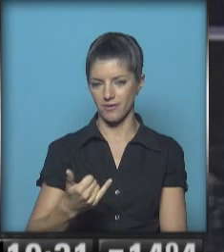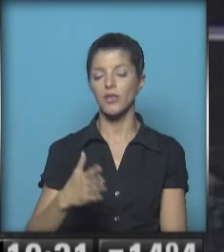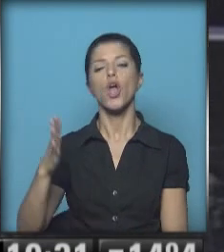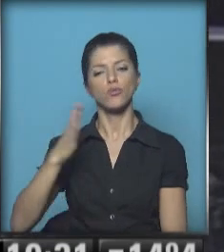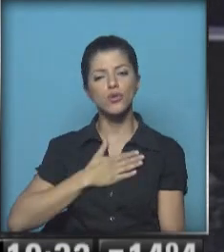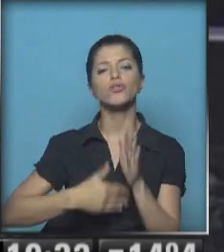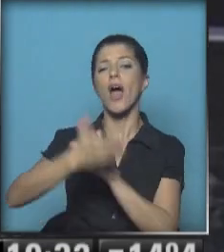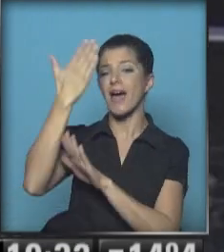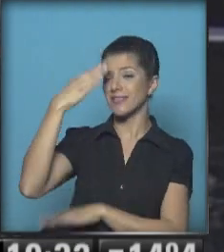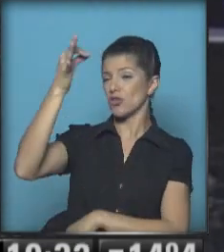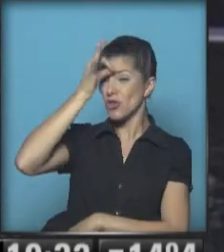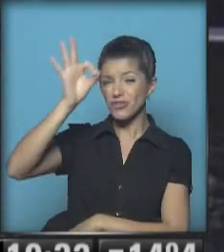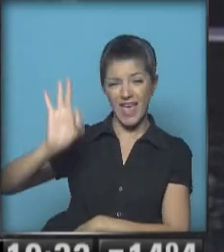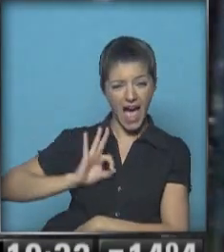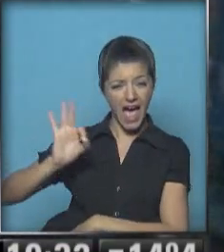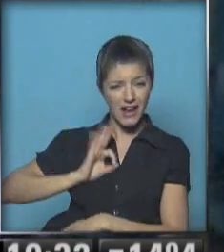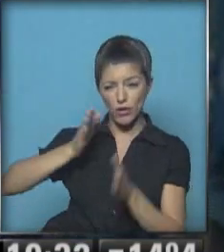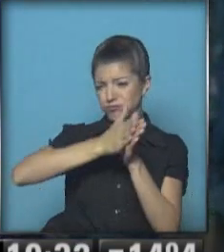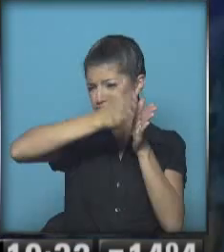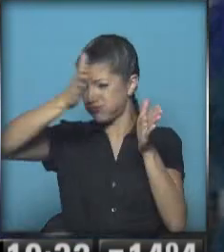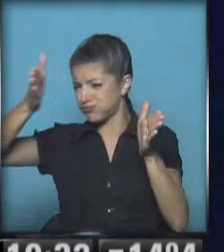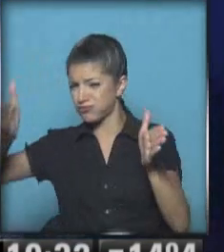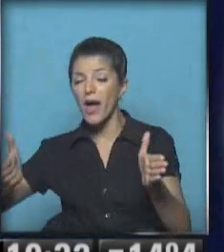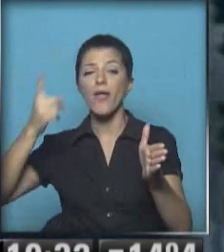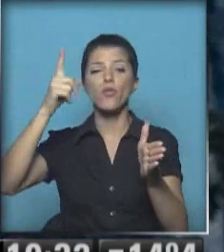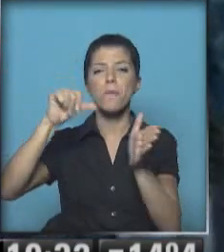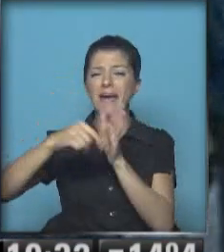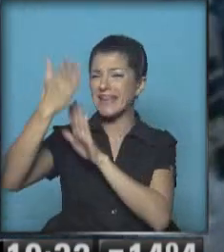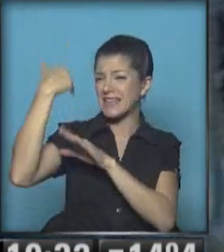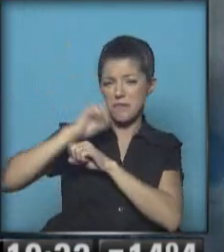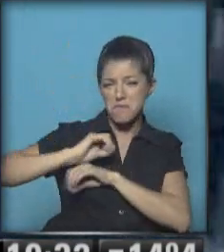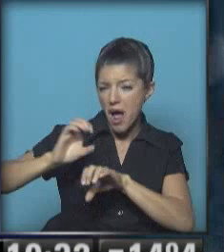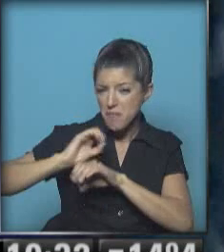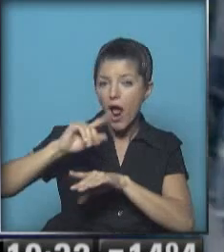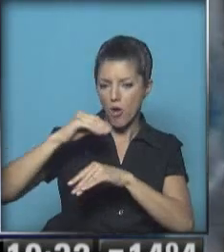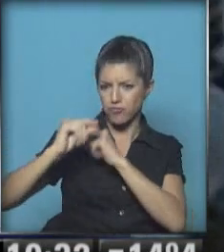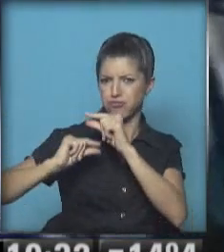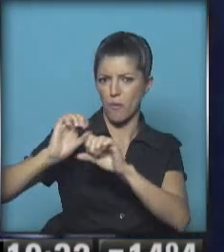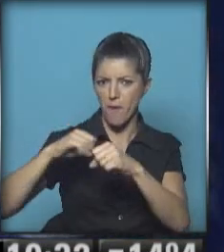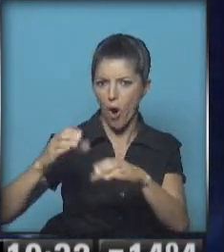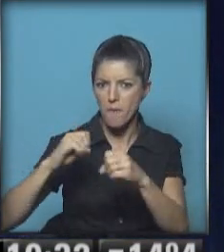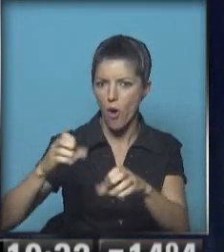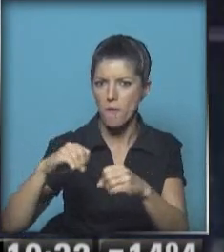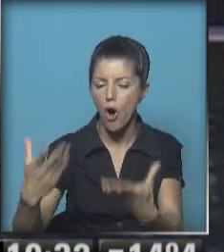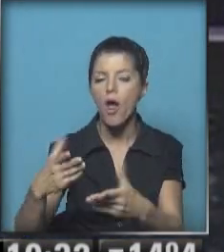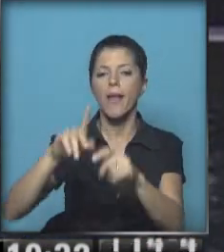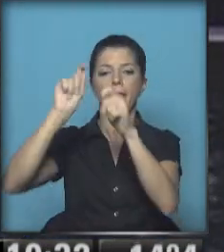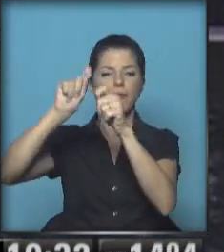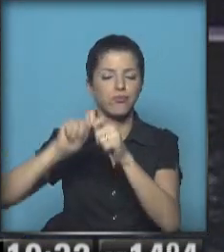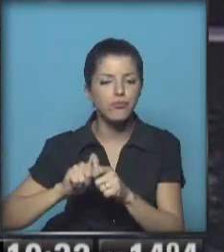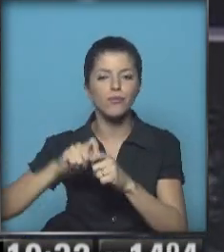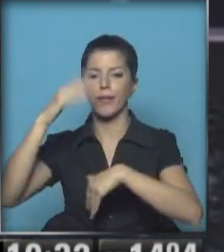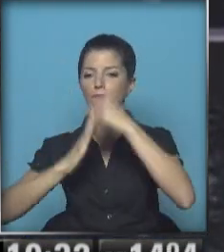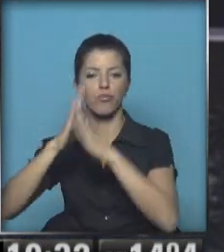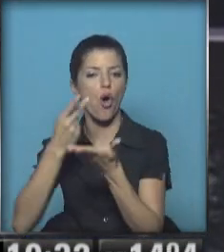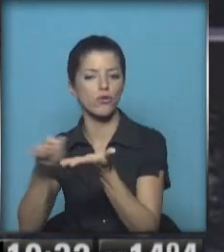protagonizado 12 años de rescate de un país que estaba destruido, de reparación, de reconstrucción